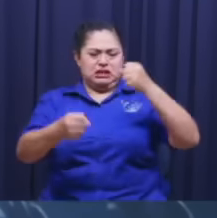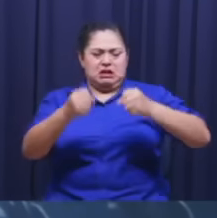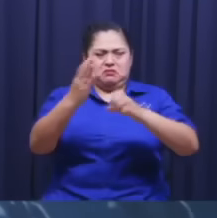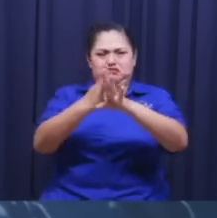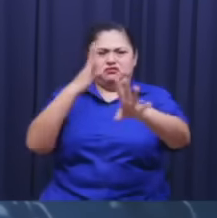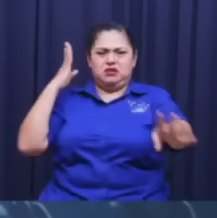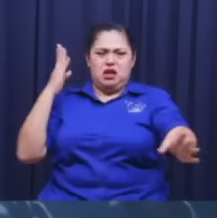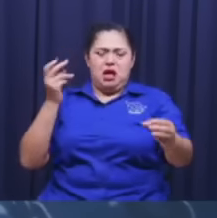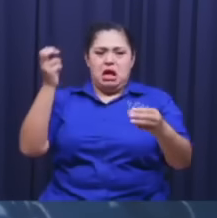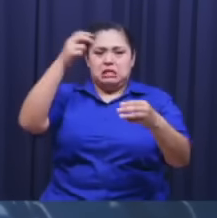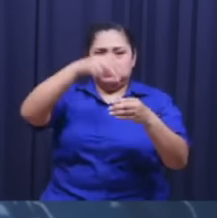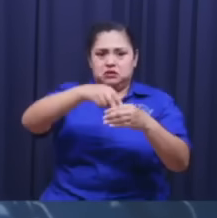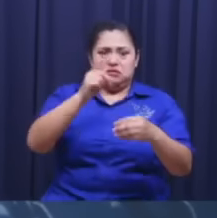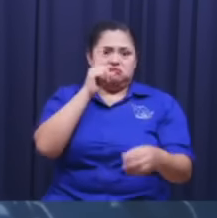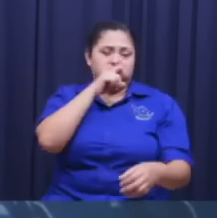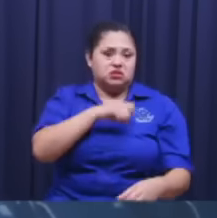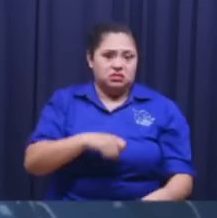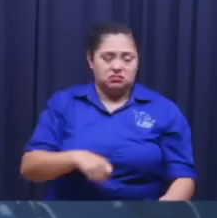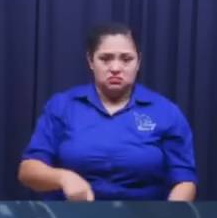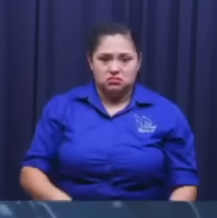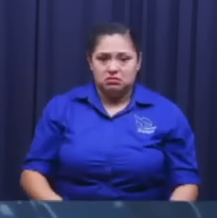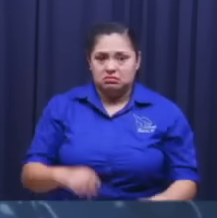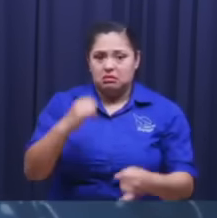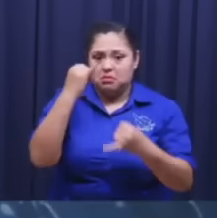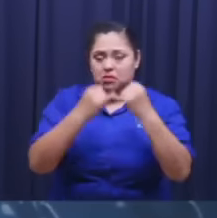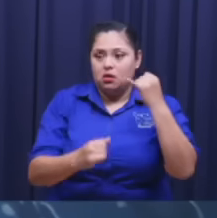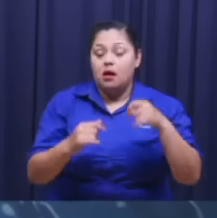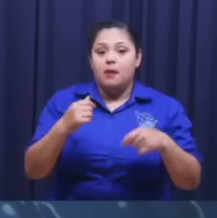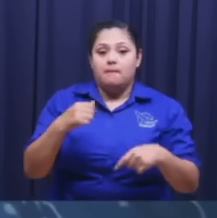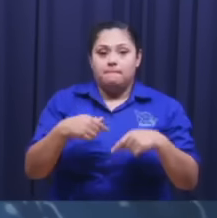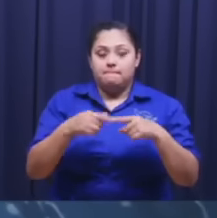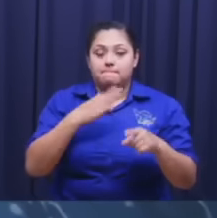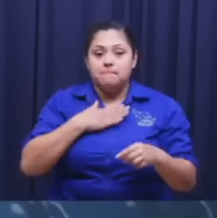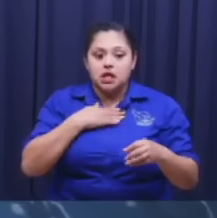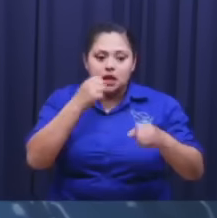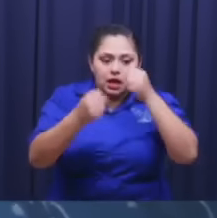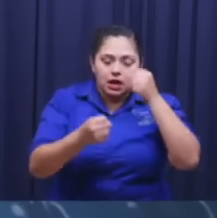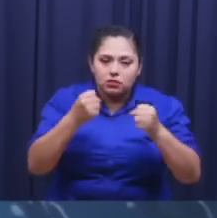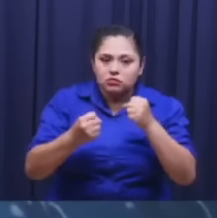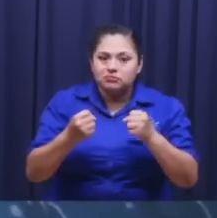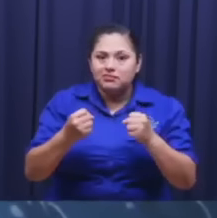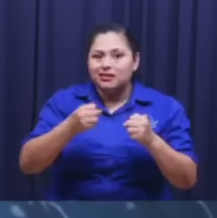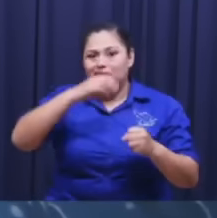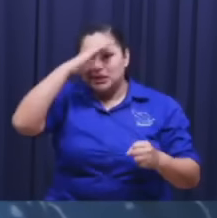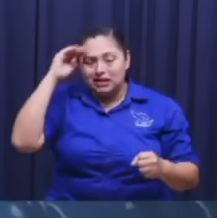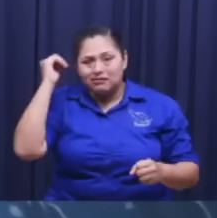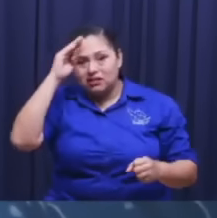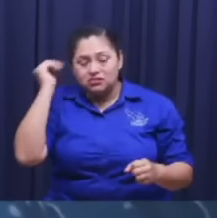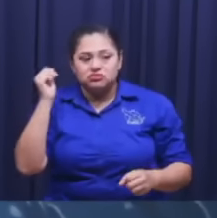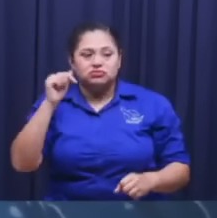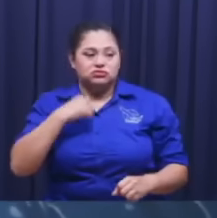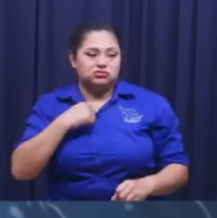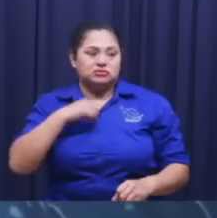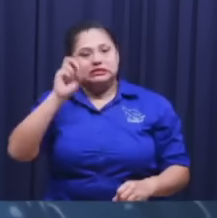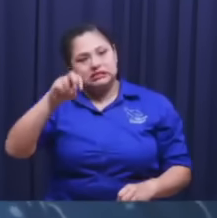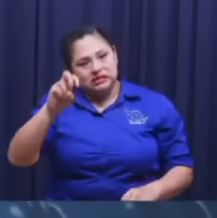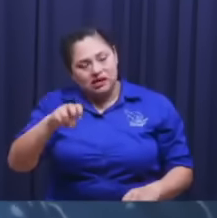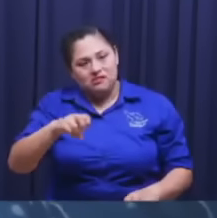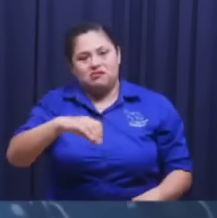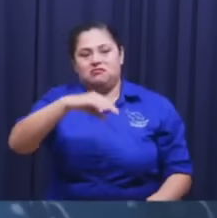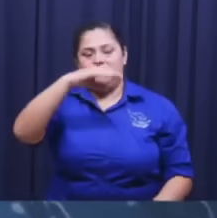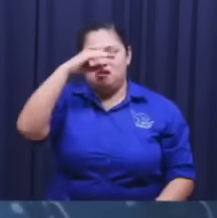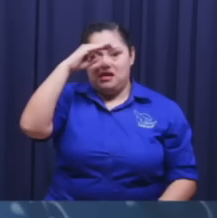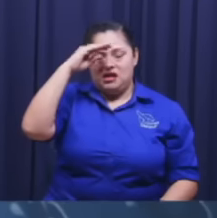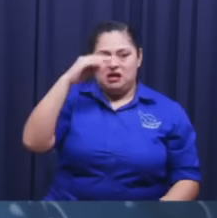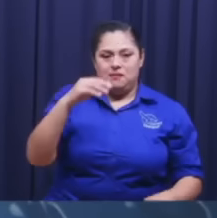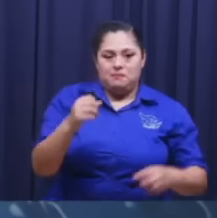años. Y el carro era parte de mi machete, ¿va? Entonces yo sí tenía que tener siempre el tanque lleno. Y mientras